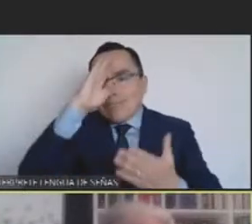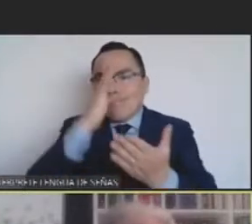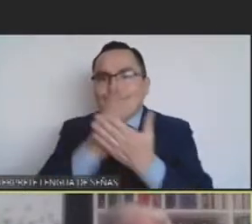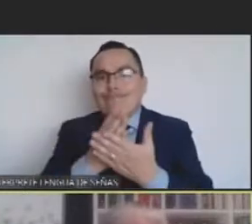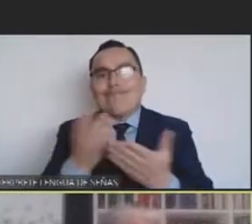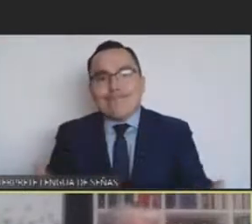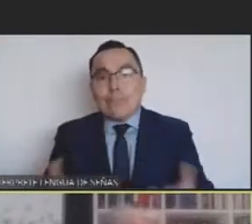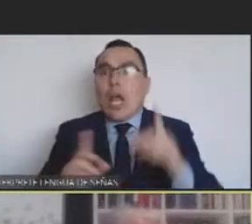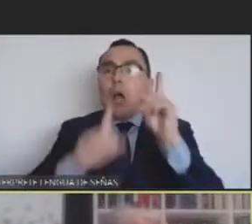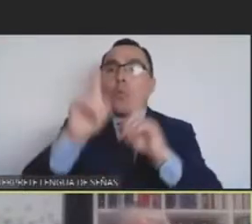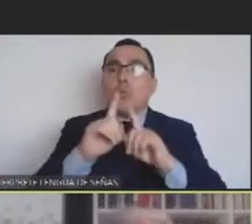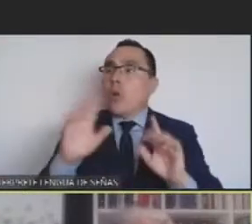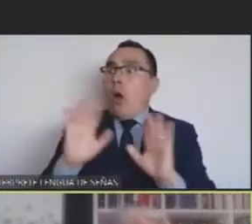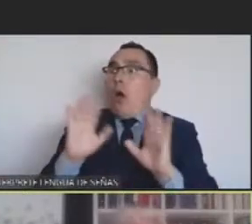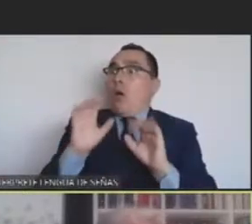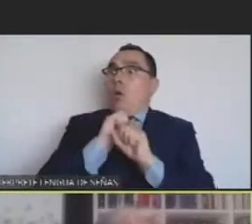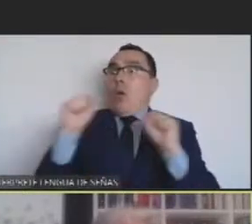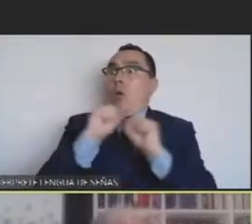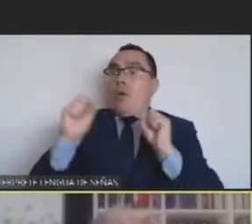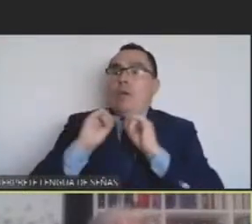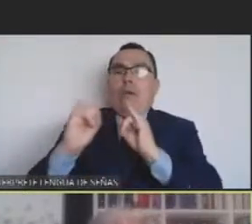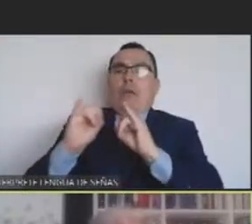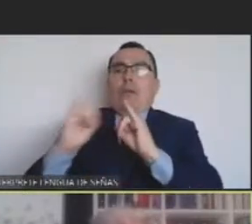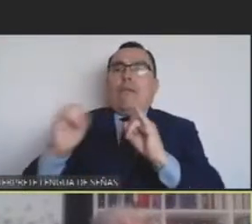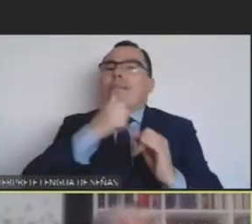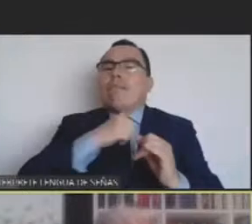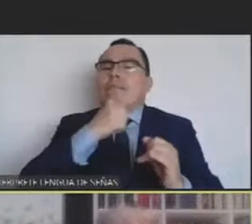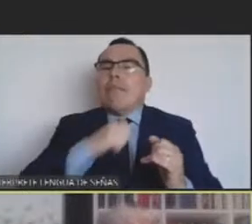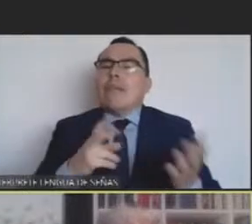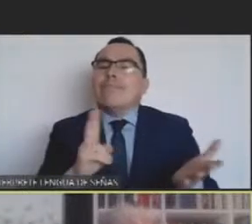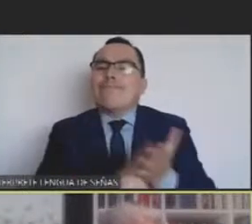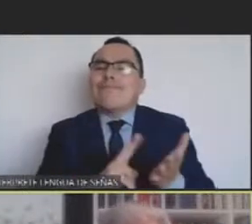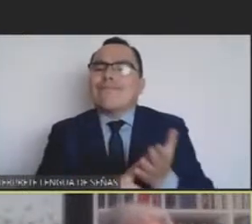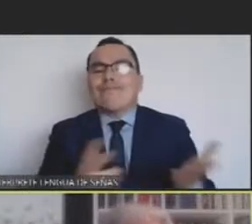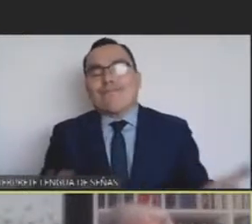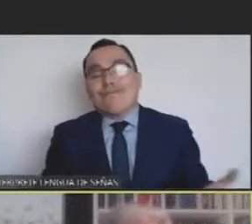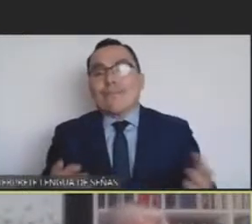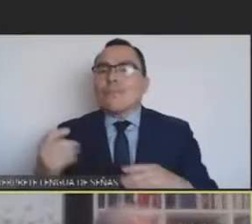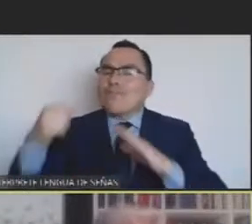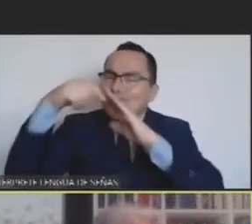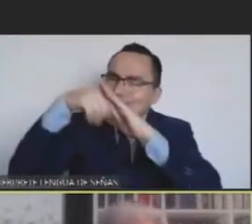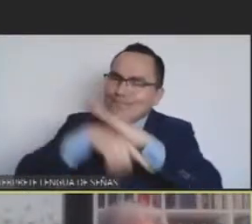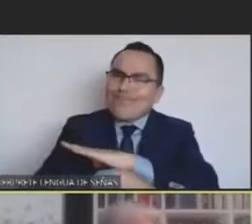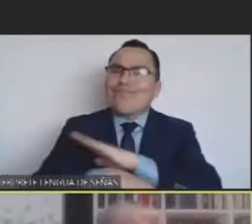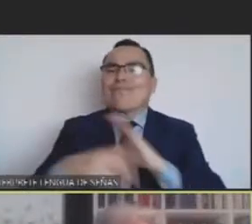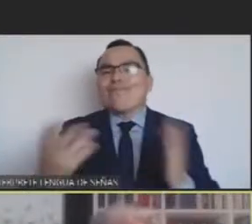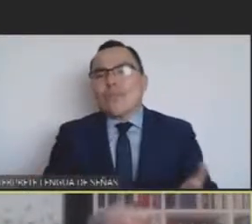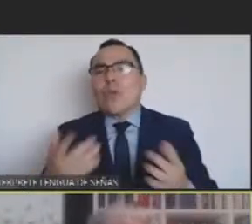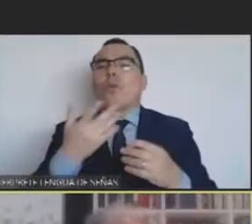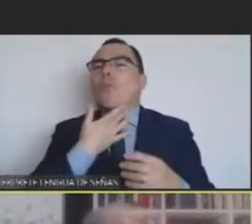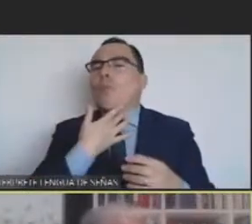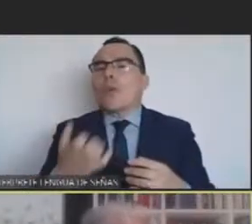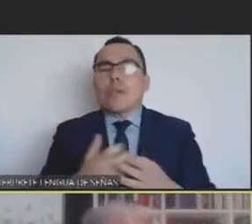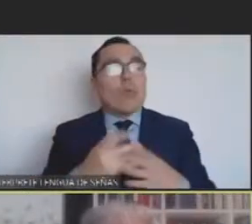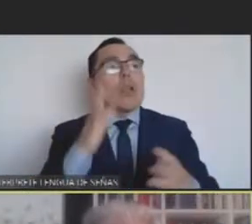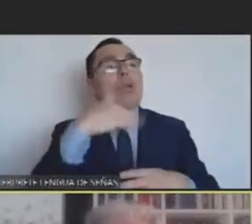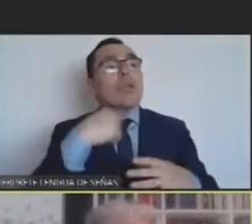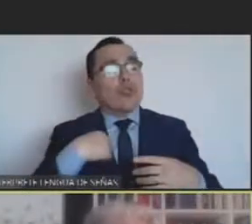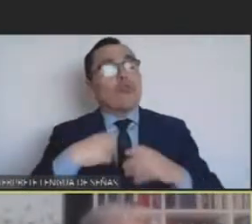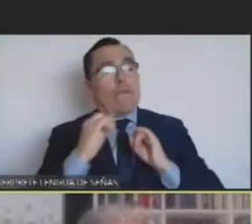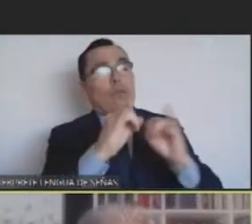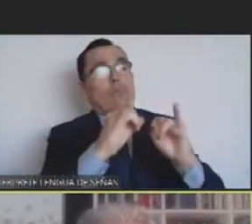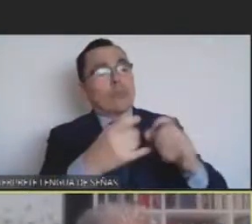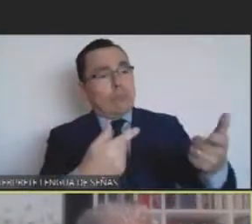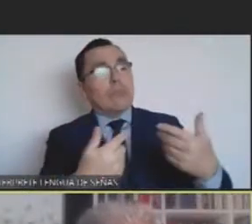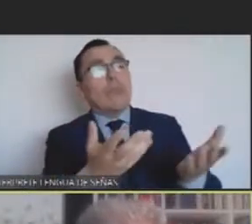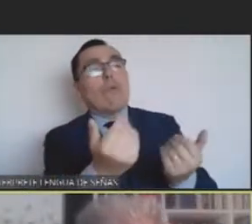realizarla. O que para hacerlas realidad, en el fondo, quien da esa información pide mucho favor a cambio, entre ellos a veces que uno no